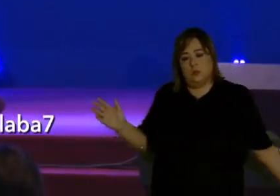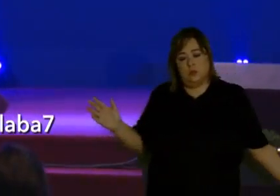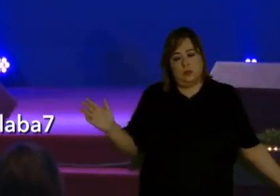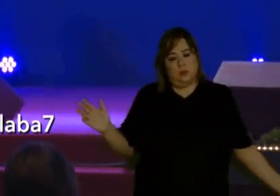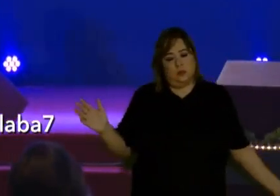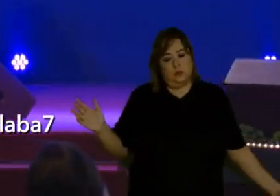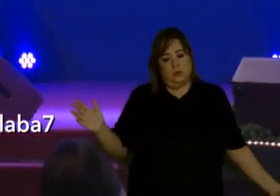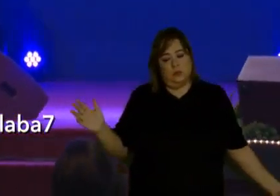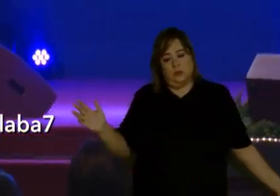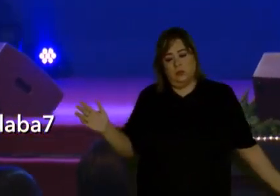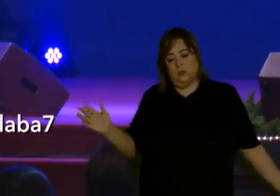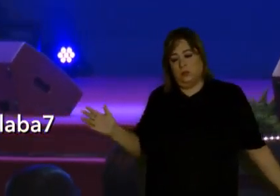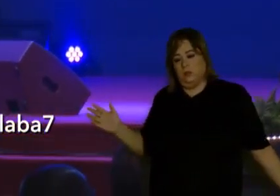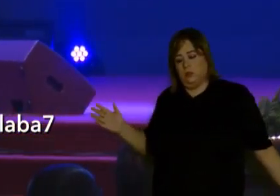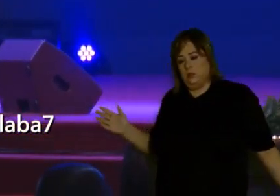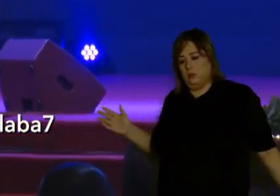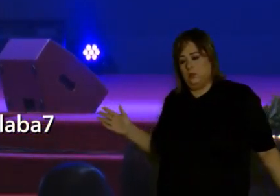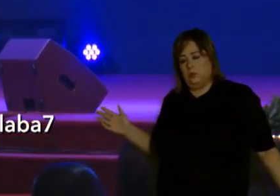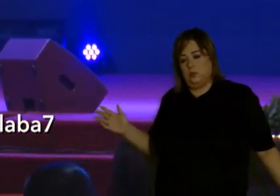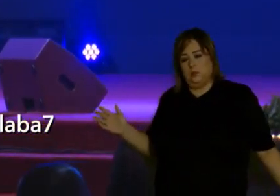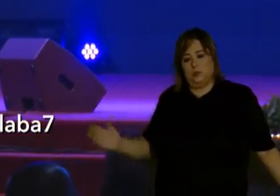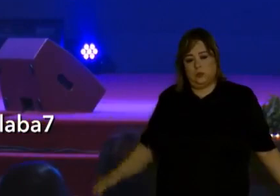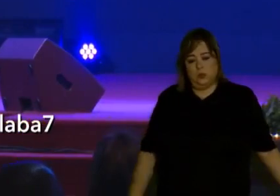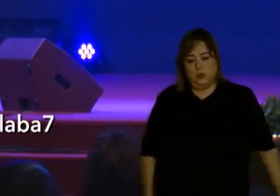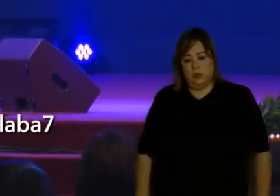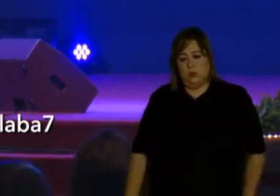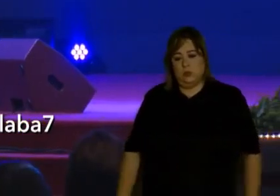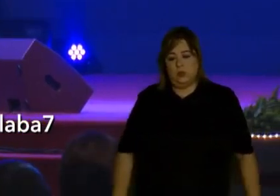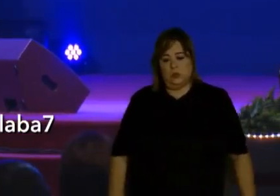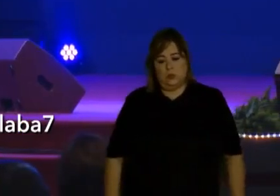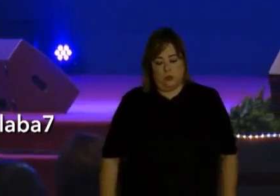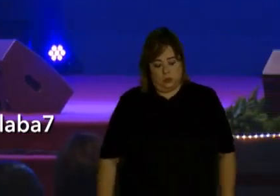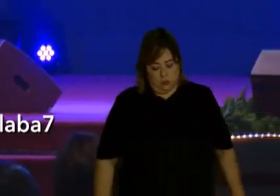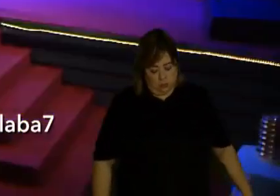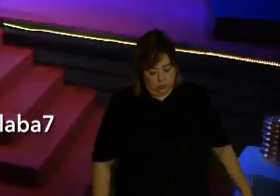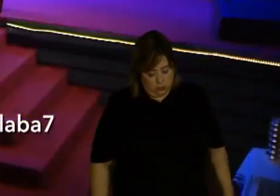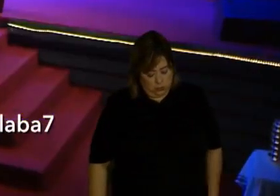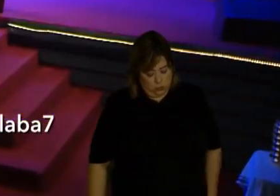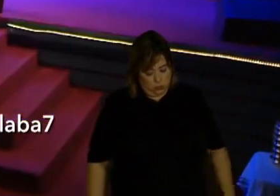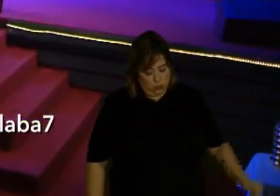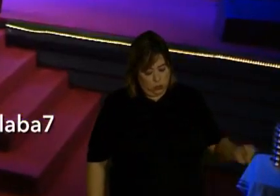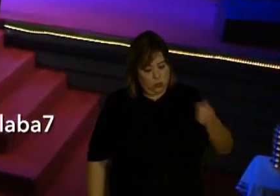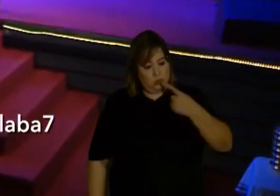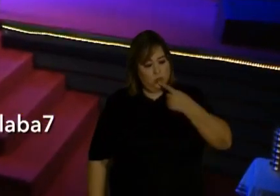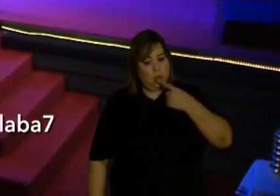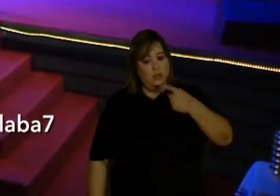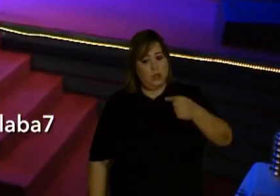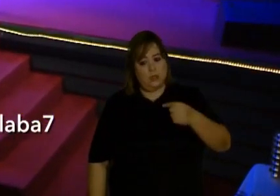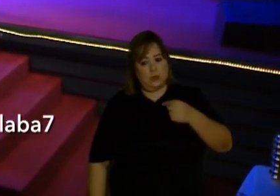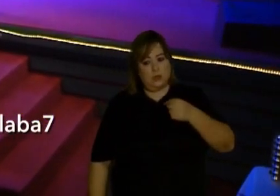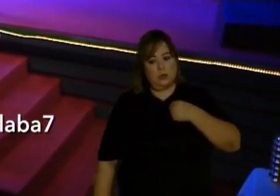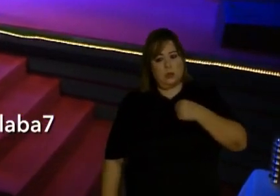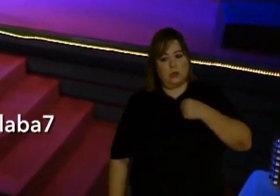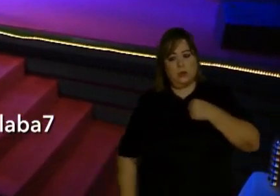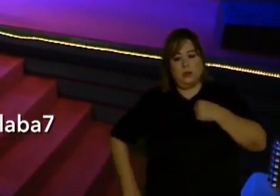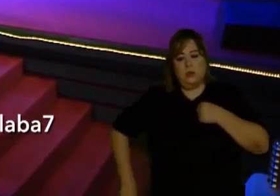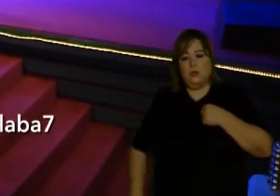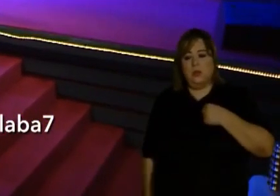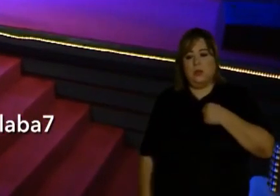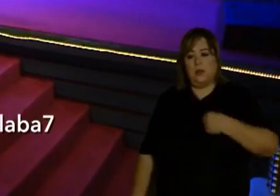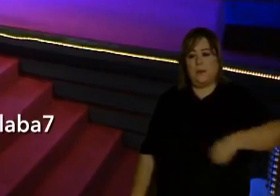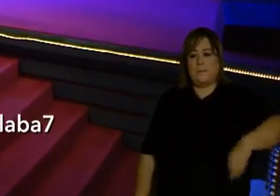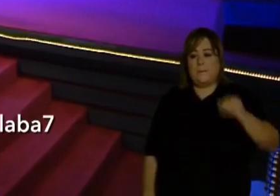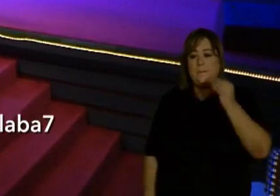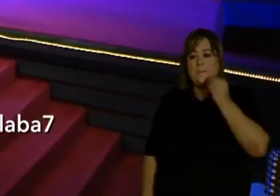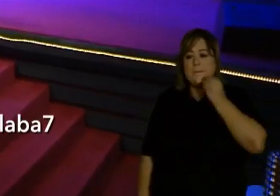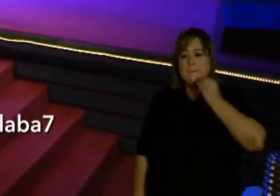Tú me entregaste llaves, me dijiste, mi casa es